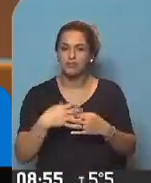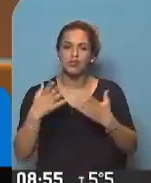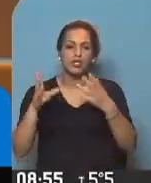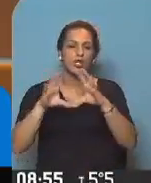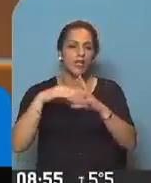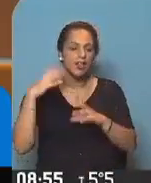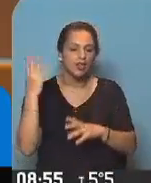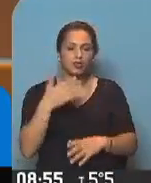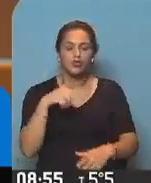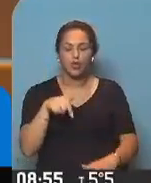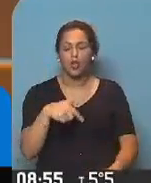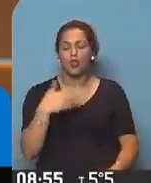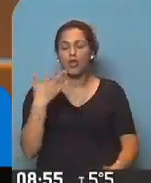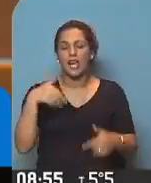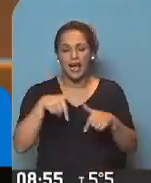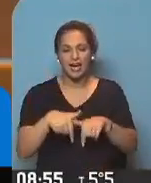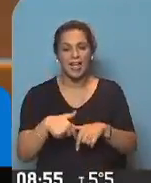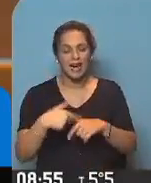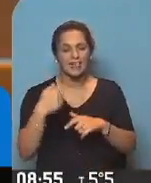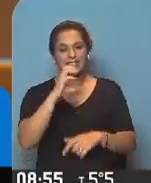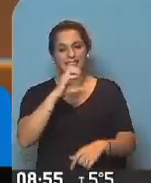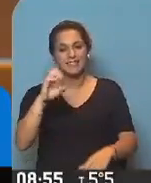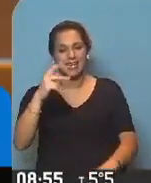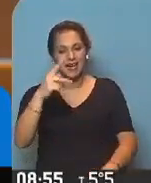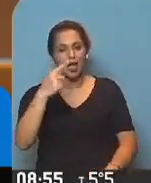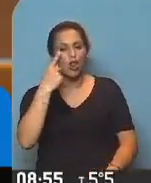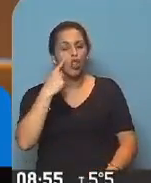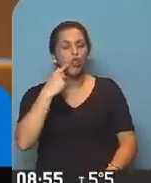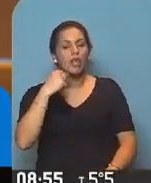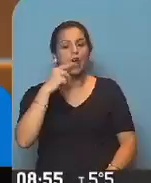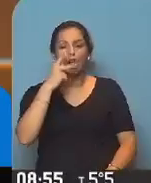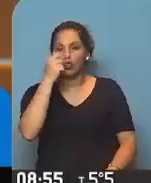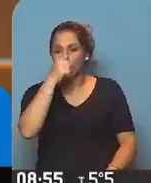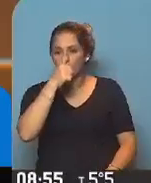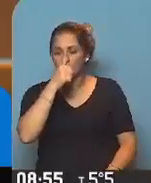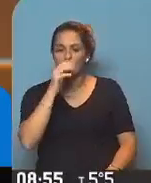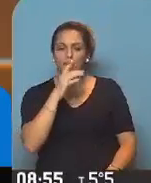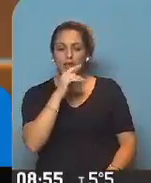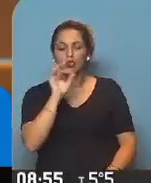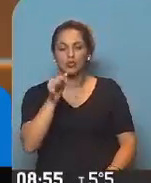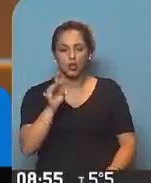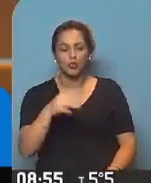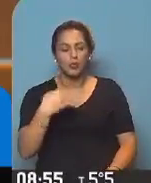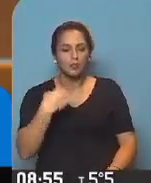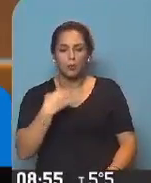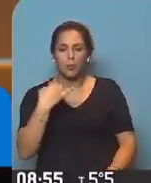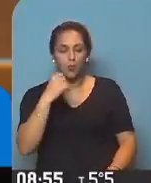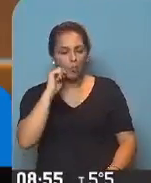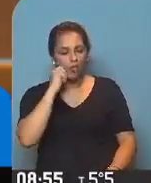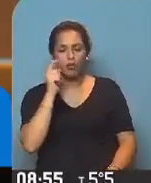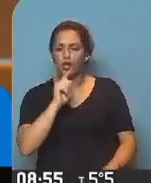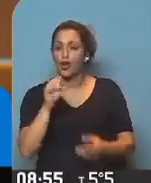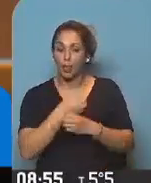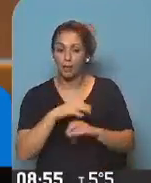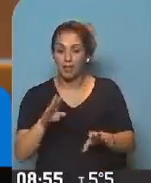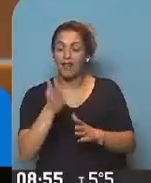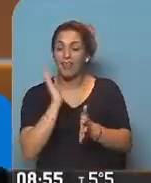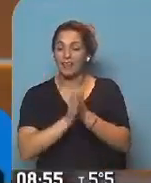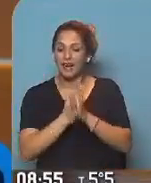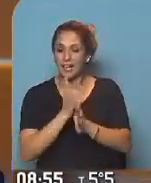país pero que tendrá un cierre canal se seca el domingo 14 la verdad que es como para no perdérselo y además gratuito y ahora